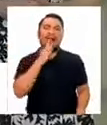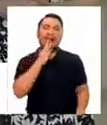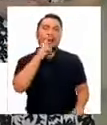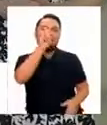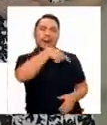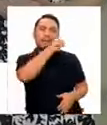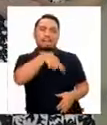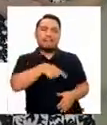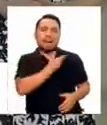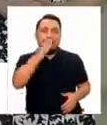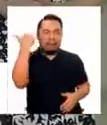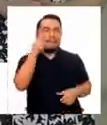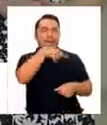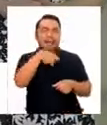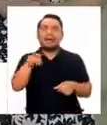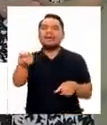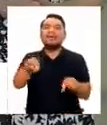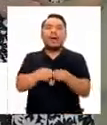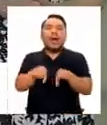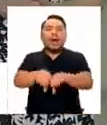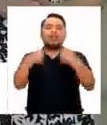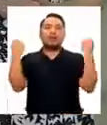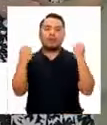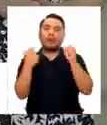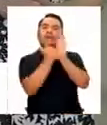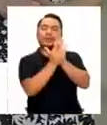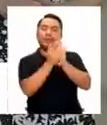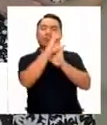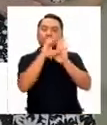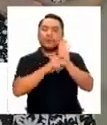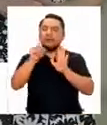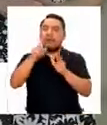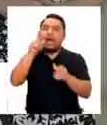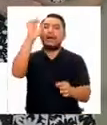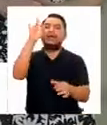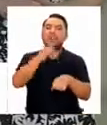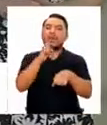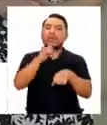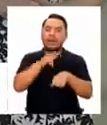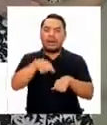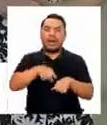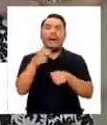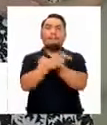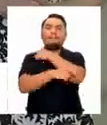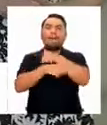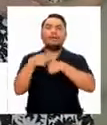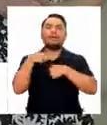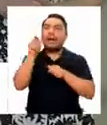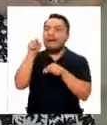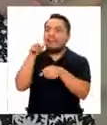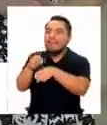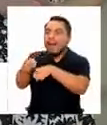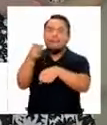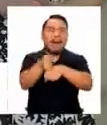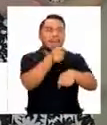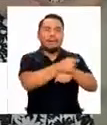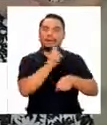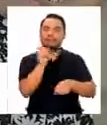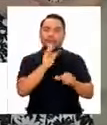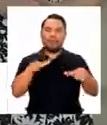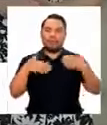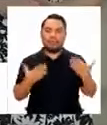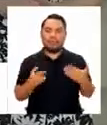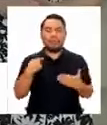el principio del derecho internacional sobre la no injerencia en asuntos internos, así como aquellos referidos a